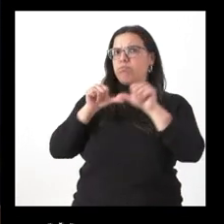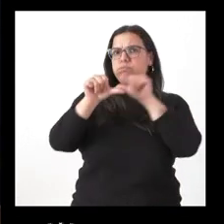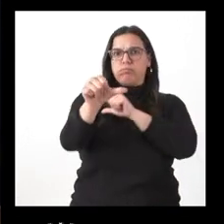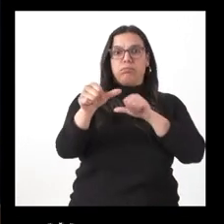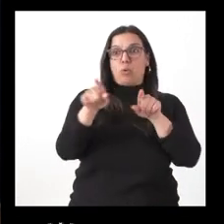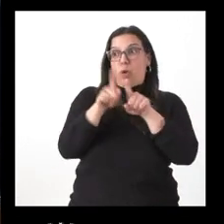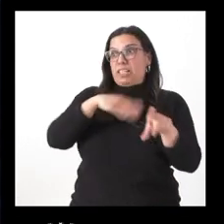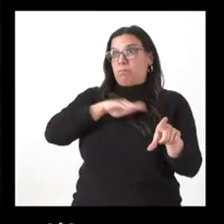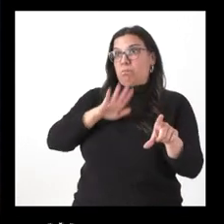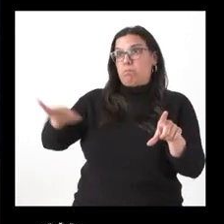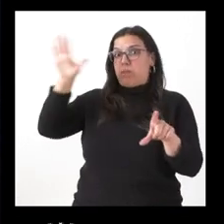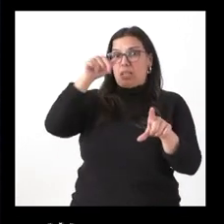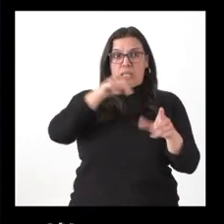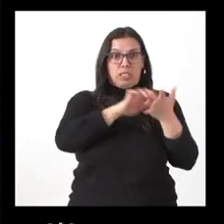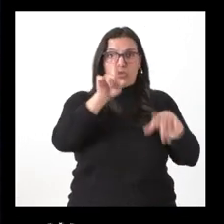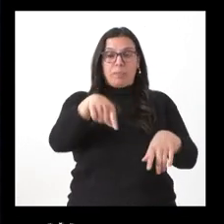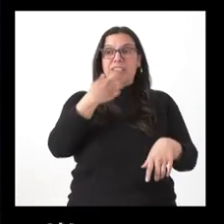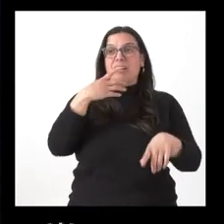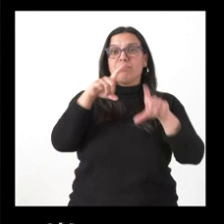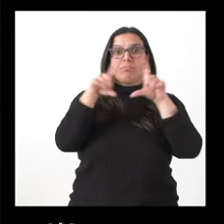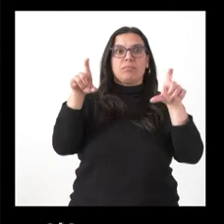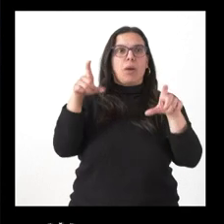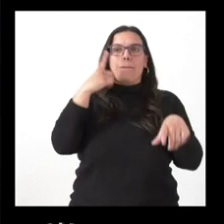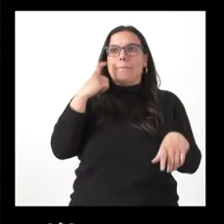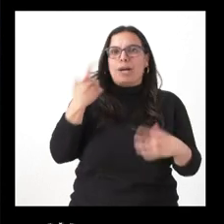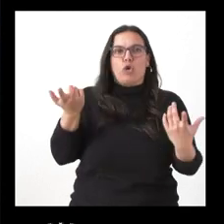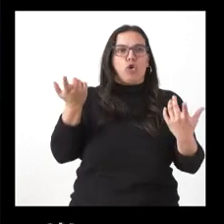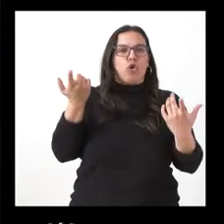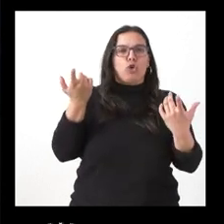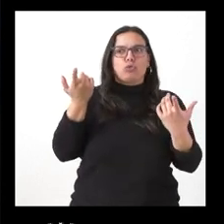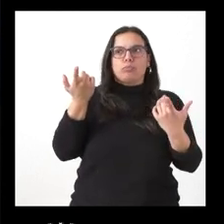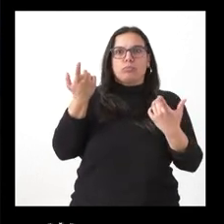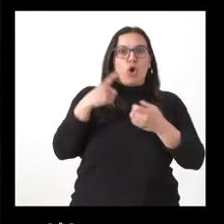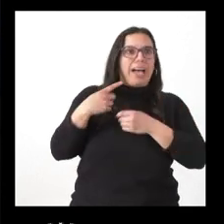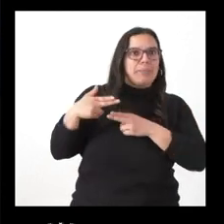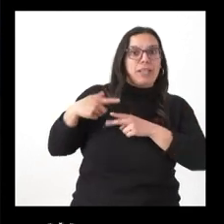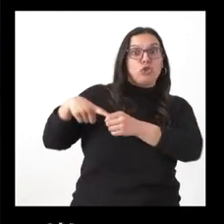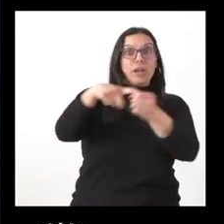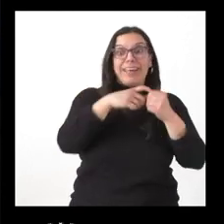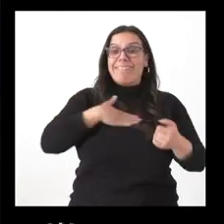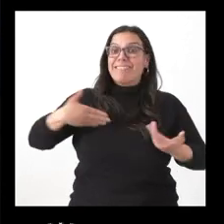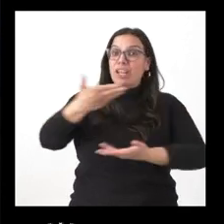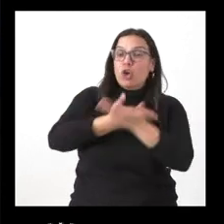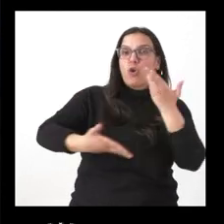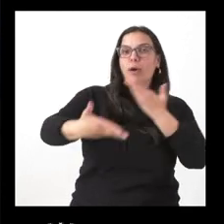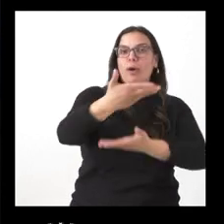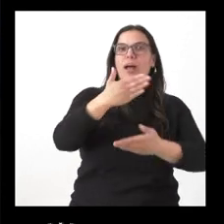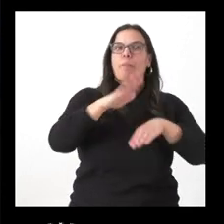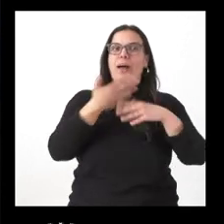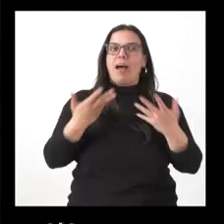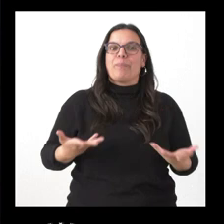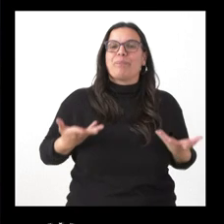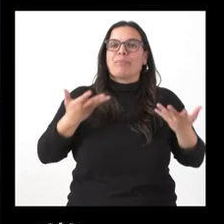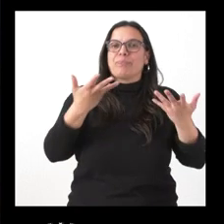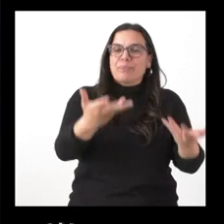toda España y también en Castilla y león pues entidades financieras o actividades solidarias que quieran colaborar en aspectos en el